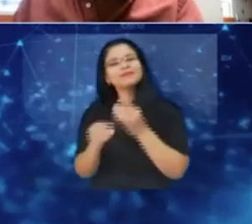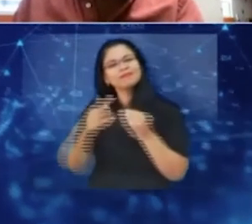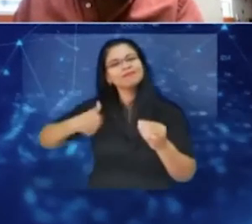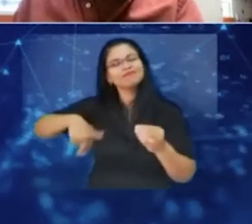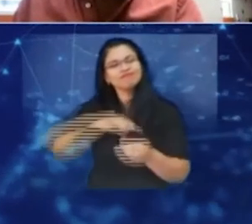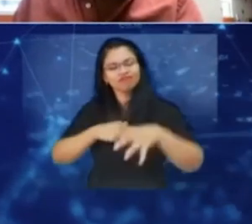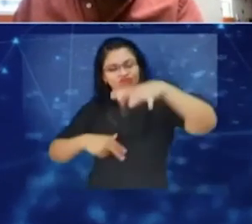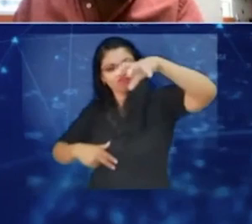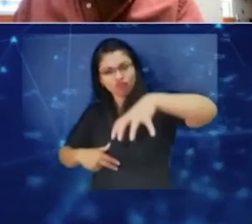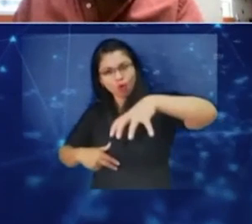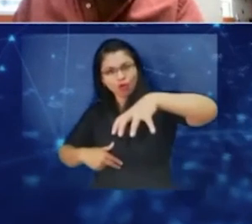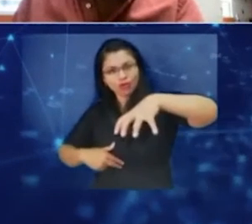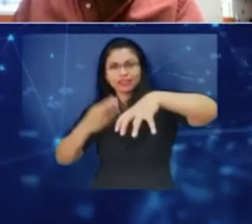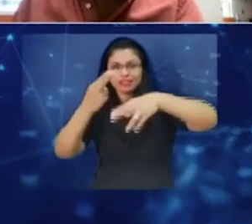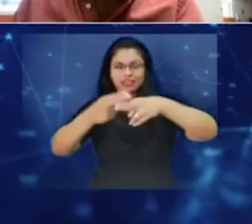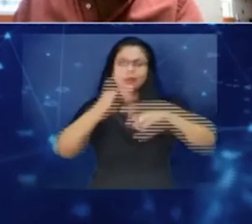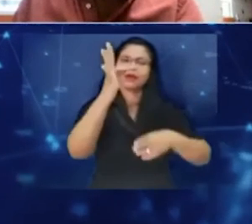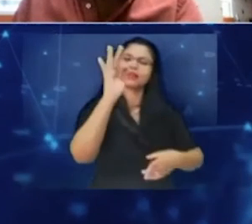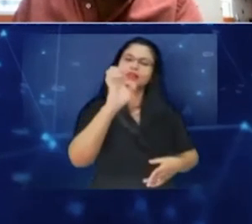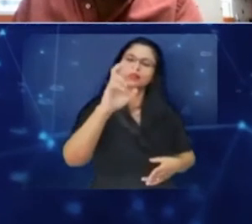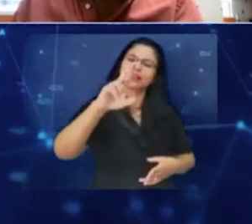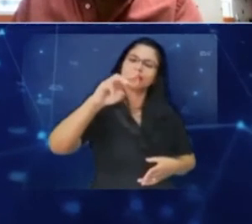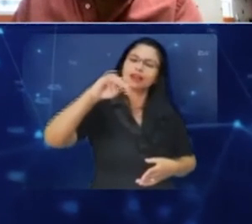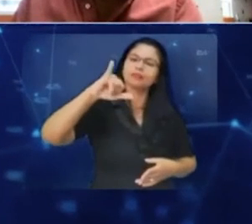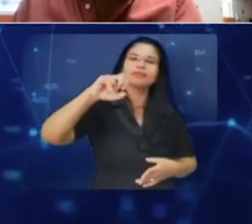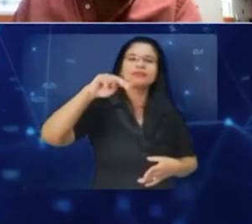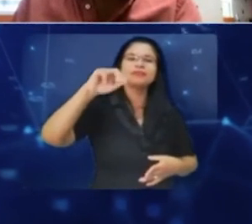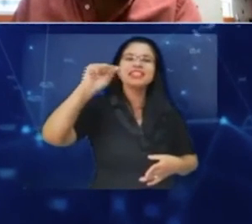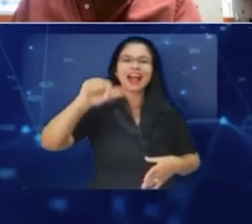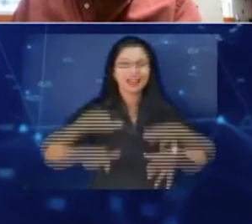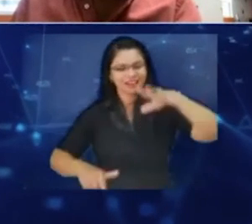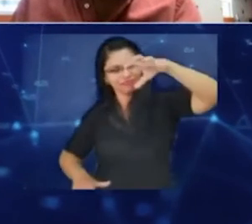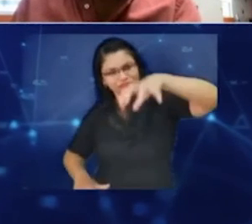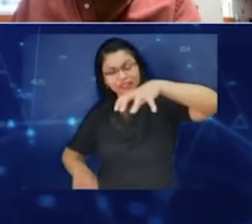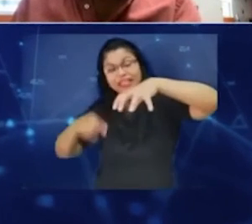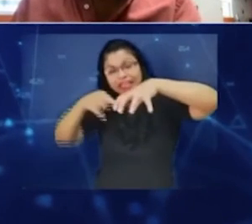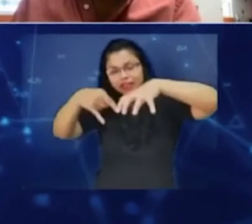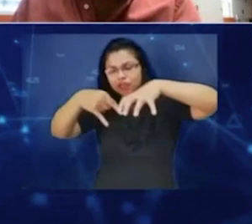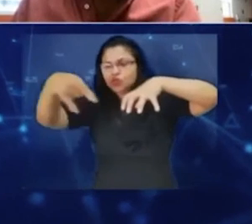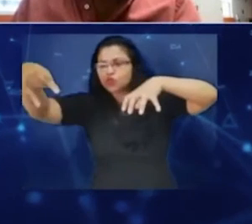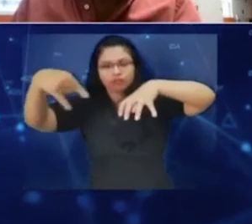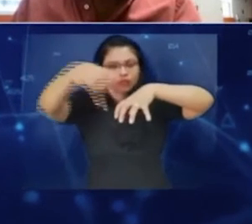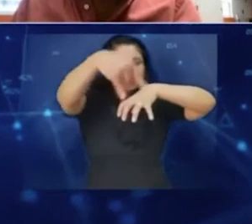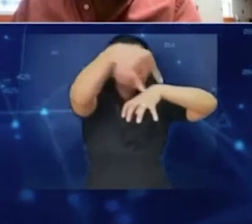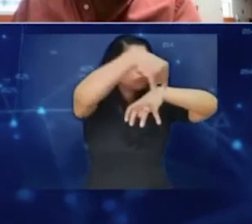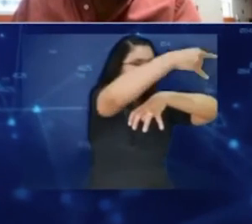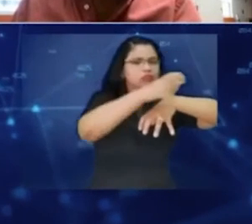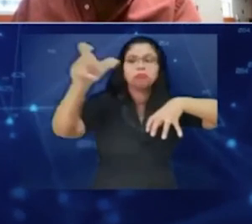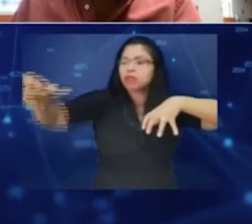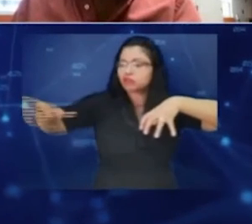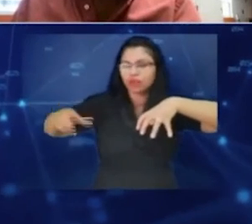de los usuarios, que pues obviamente, como lo decíamos anteriormente, vamos a servir diferentes segmentos